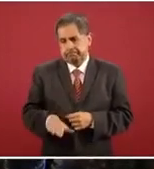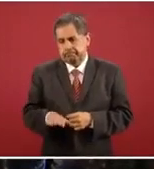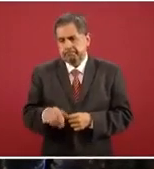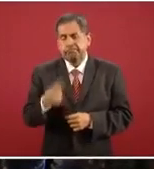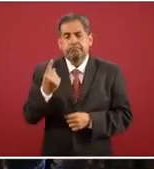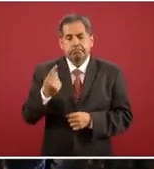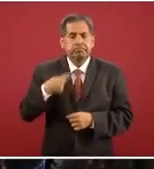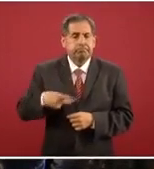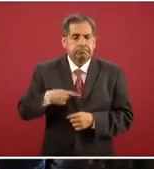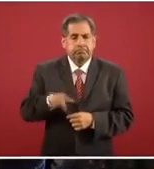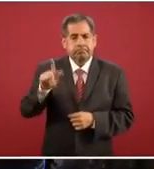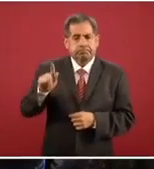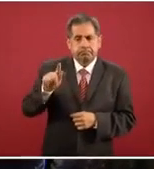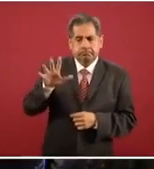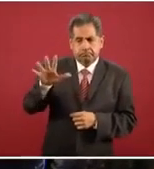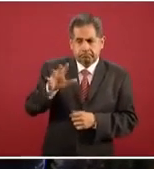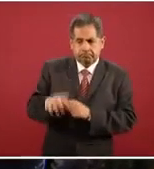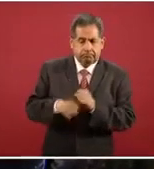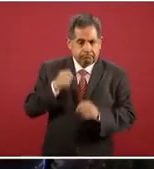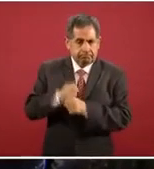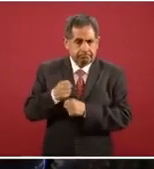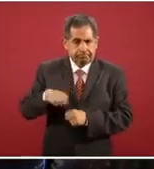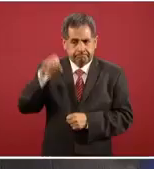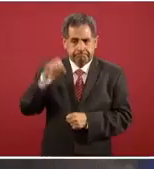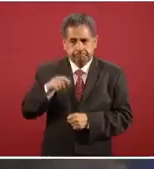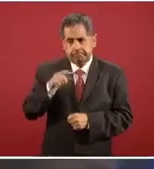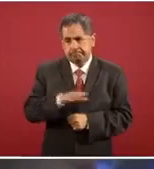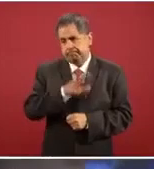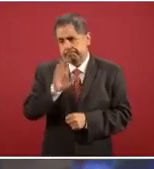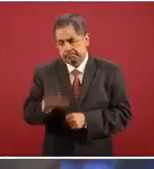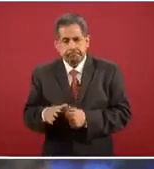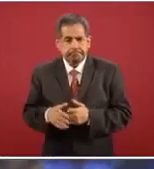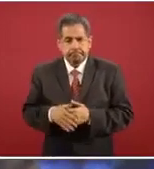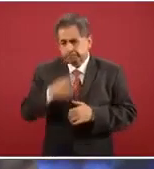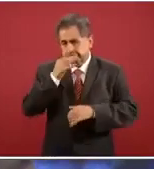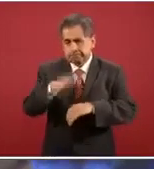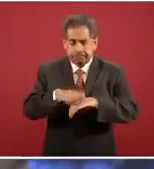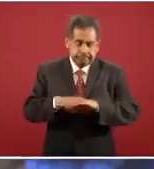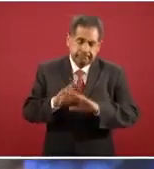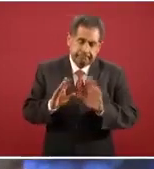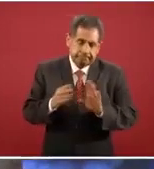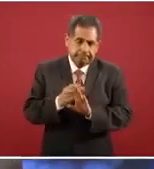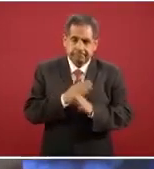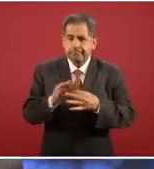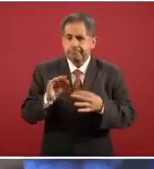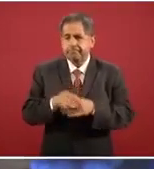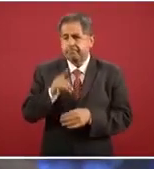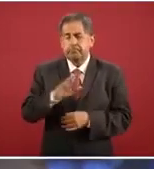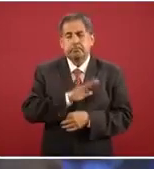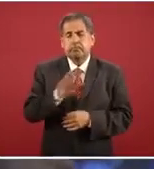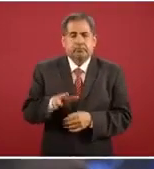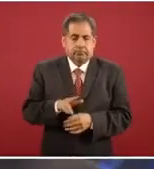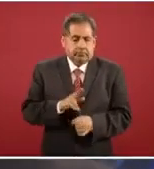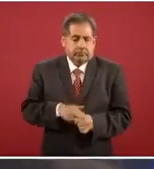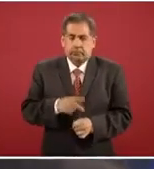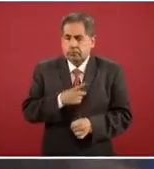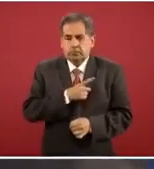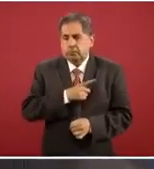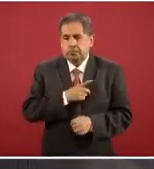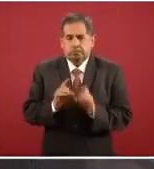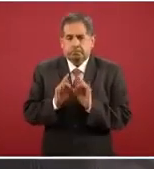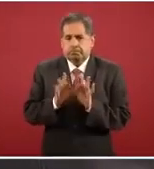de 75 años de manera preliminar puedo informar a ustedes que ha sido una muerte natural